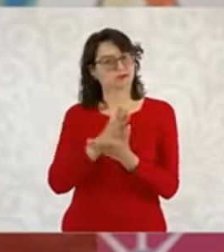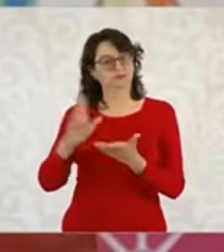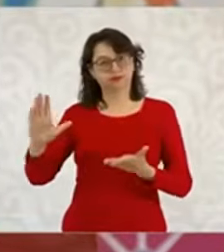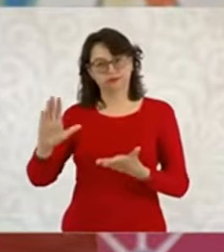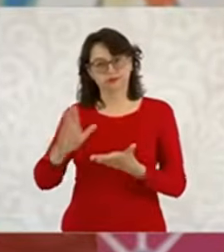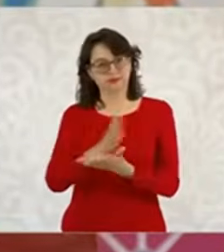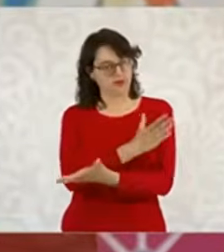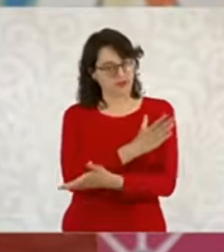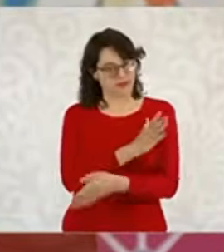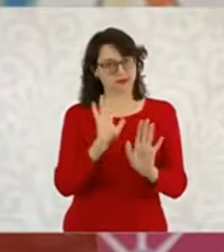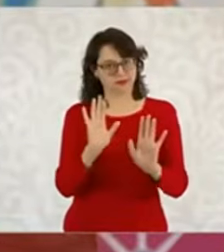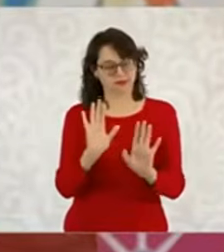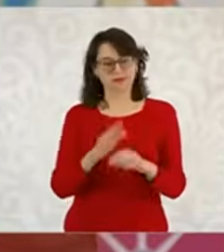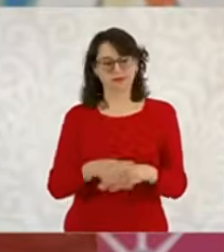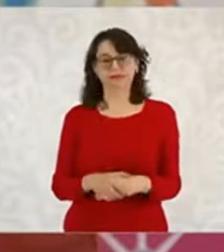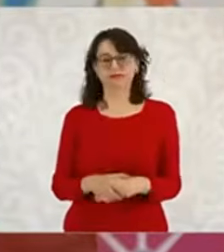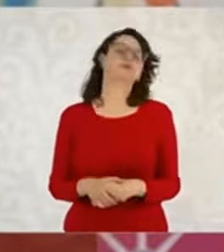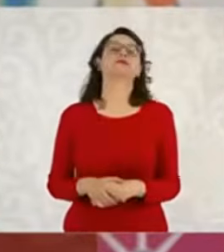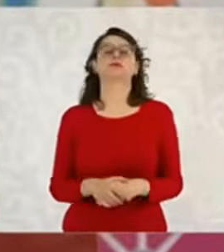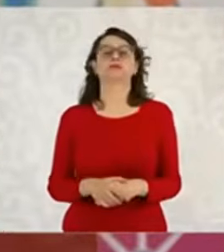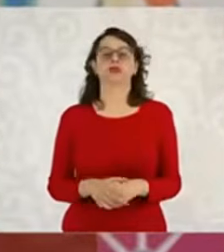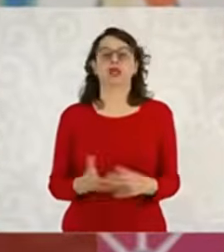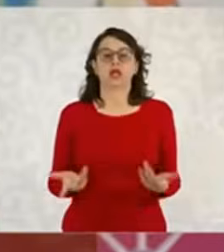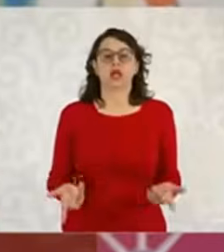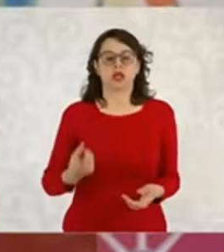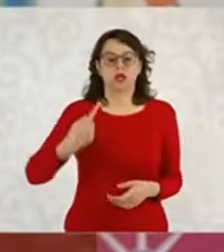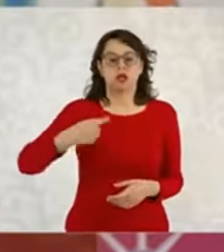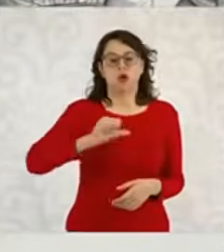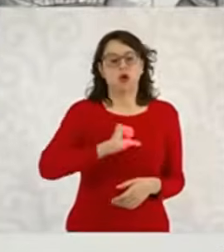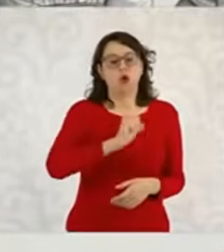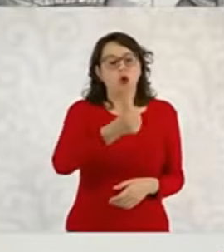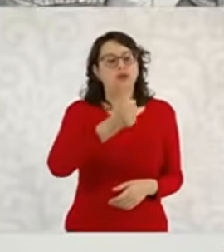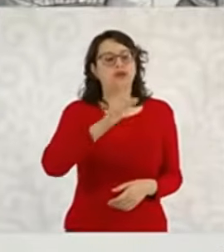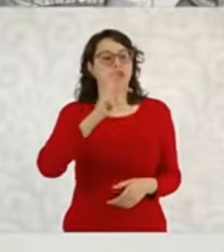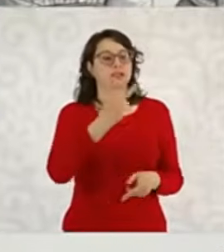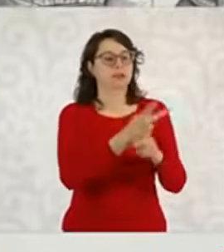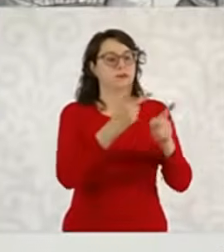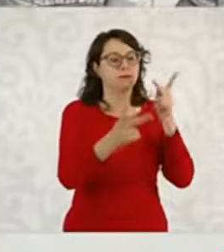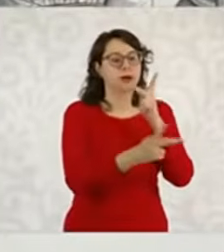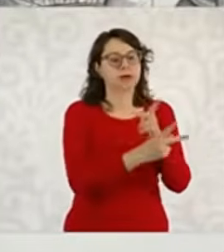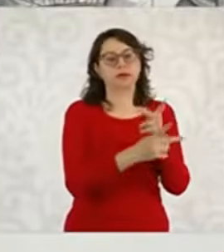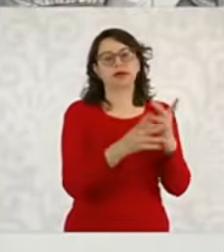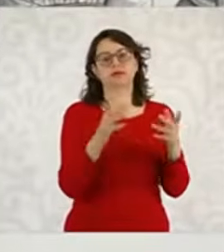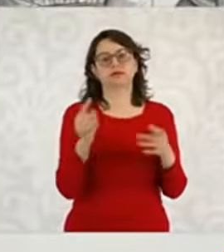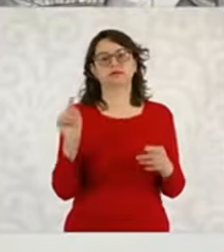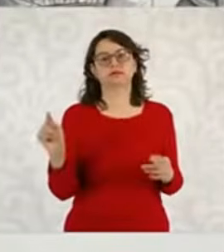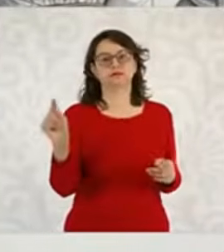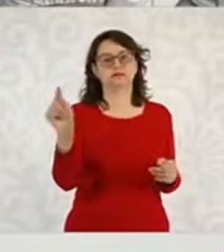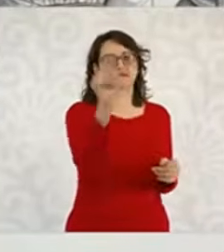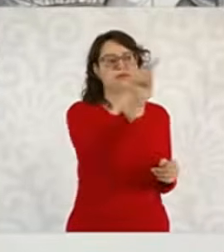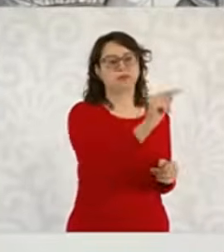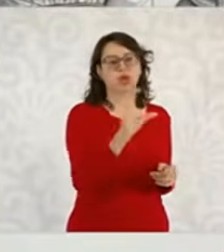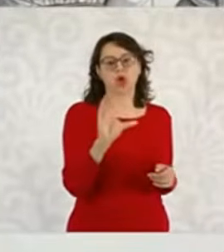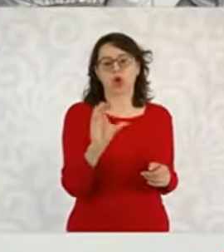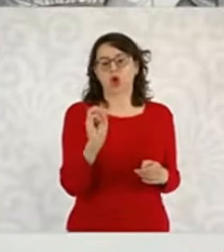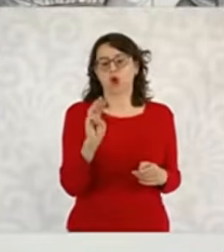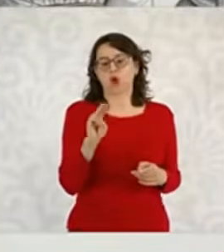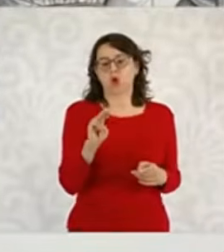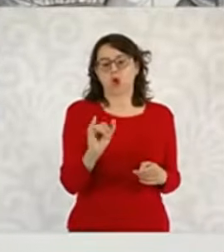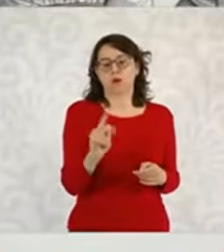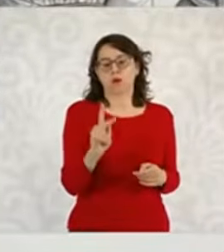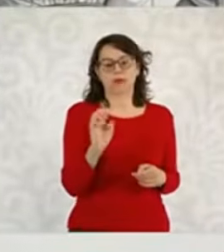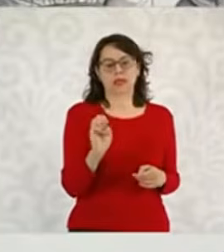que termináramos con el examen del Comipems, que era muy injusto que los jóvenes se jugaran su futuro,